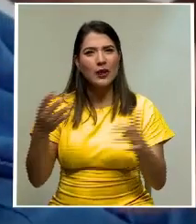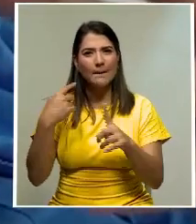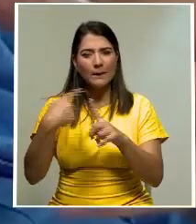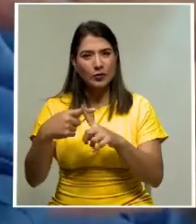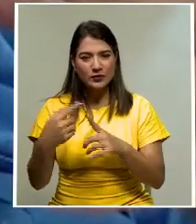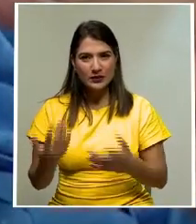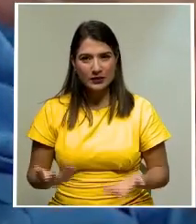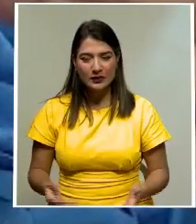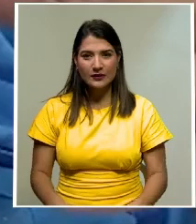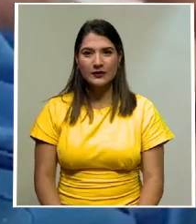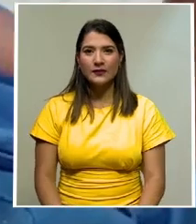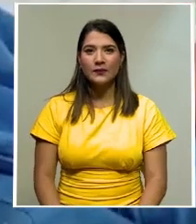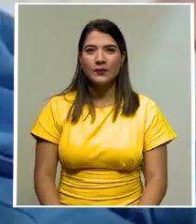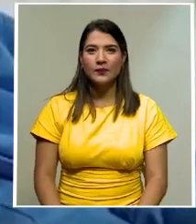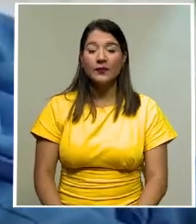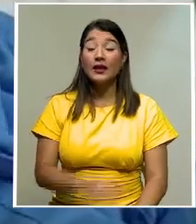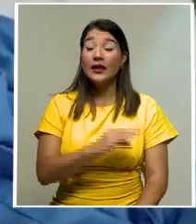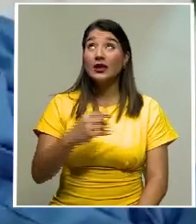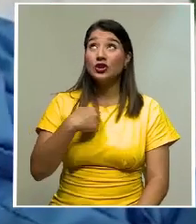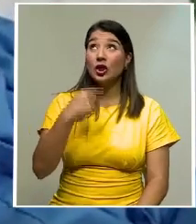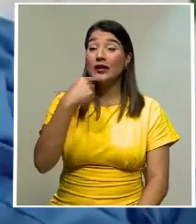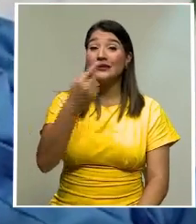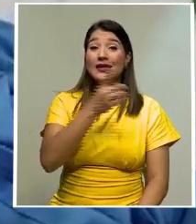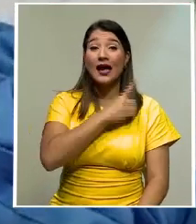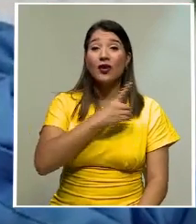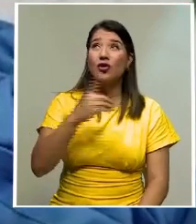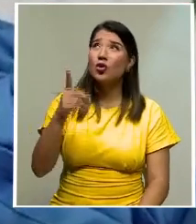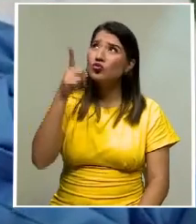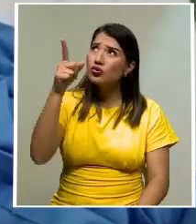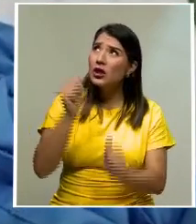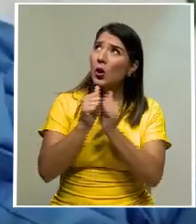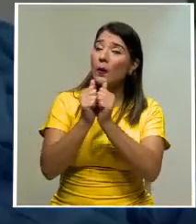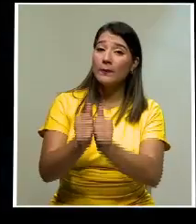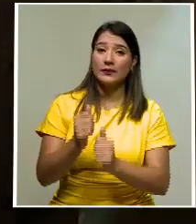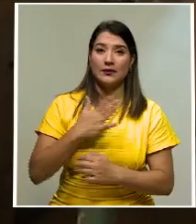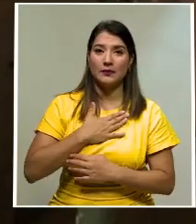daño. Pero yo decía, Dios, tú estás